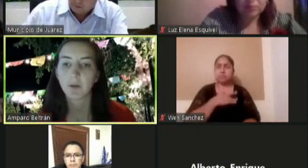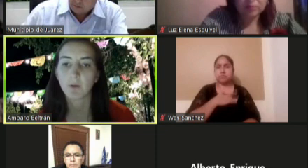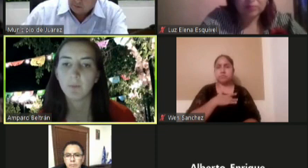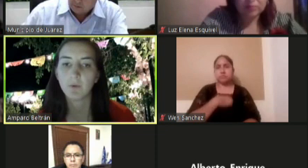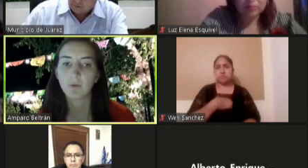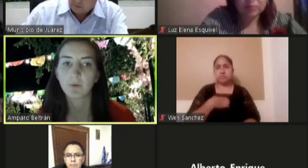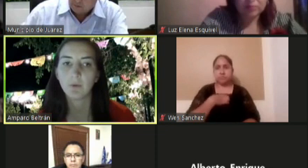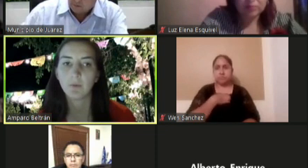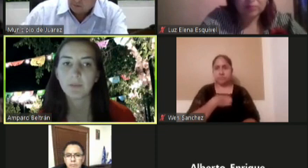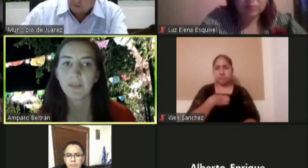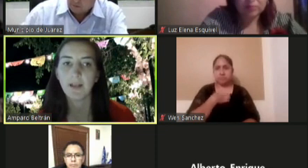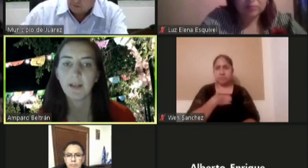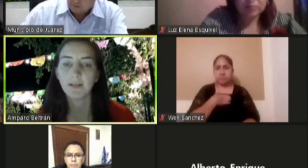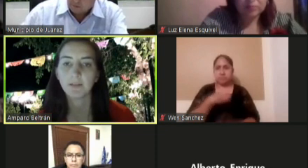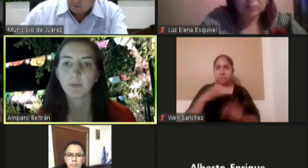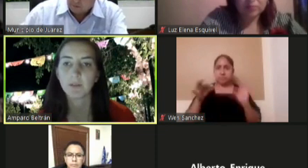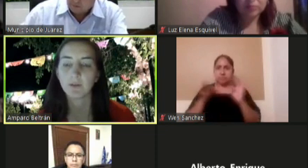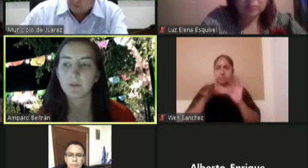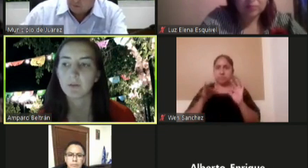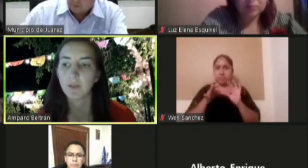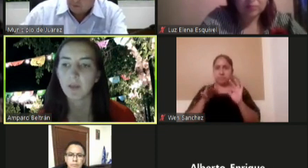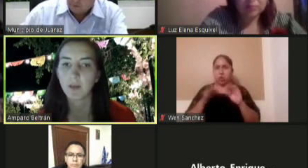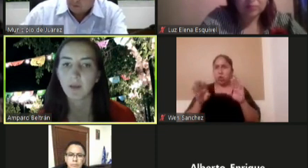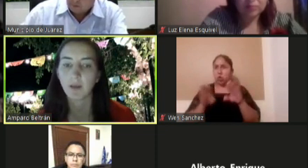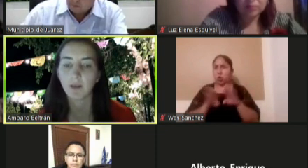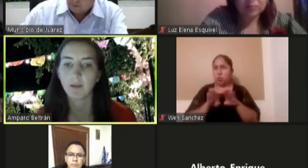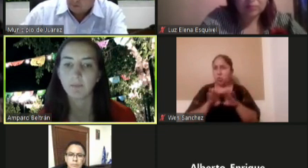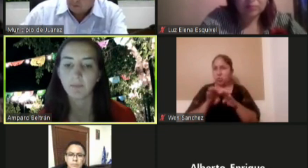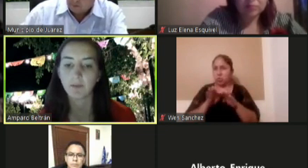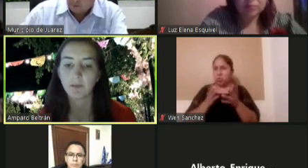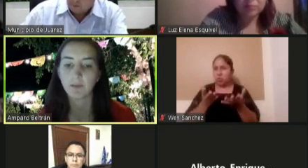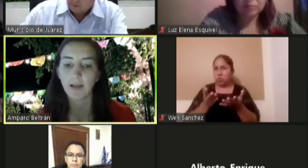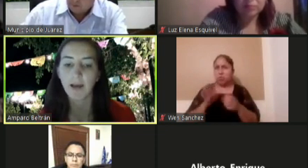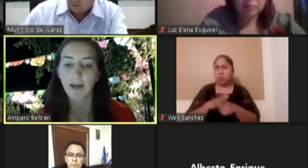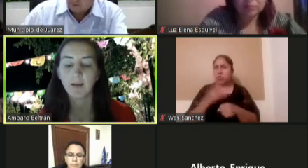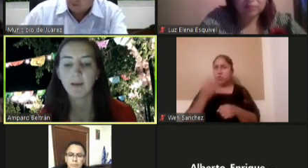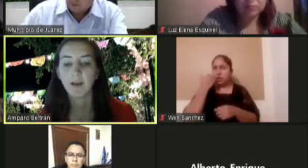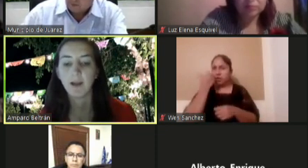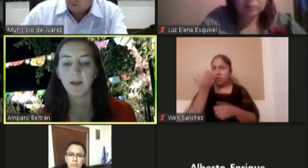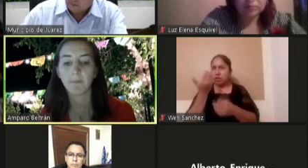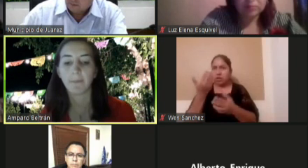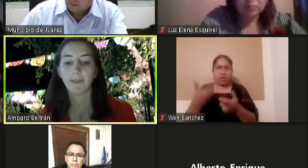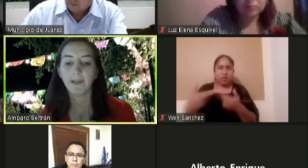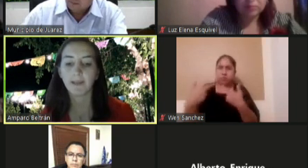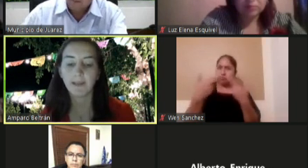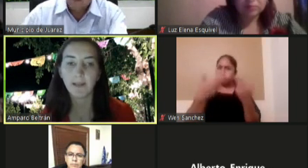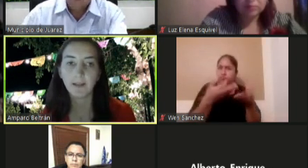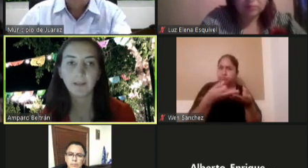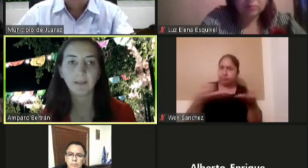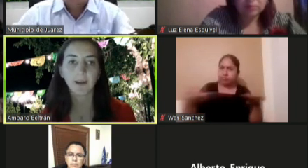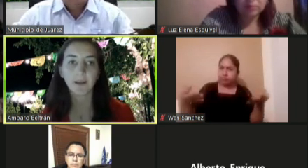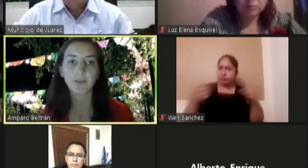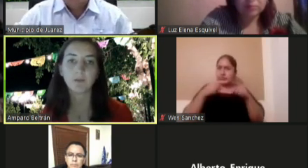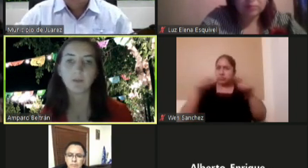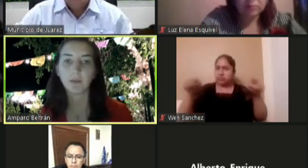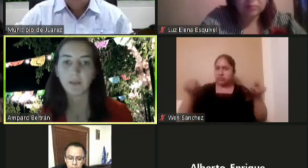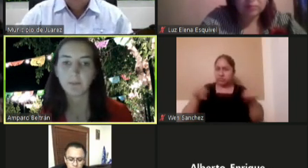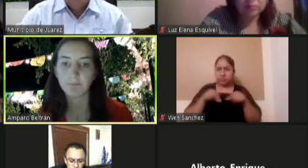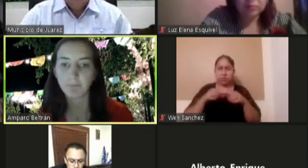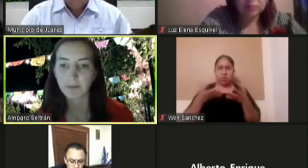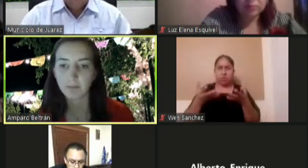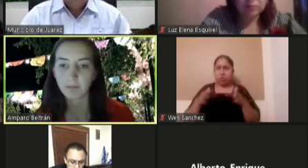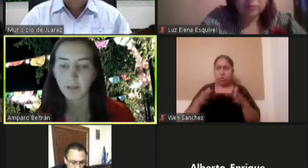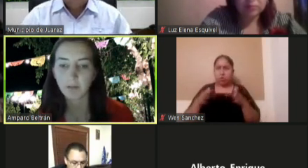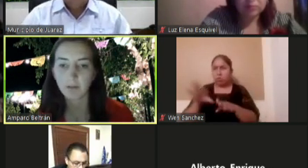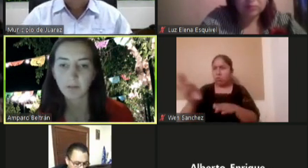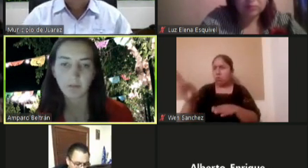sobre cómo se da la situación, ¿no? De llegar elegir el terreno y